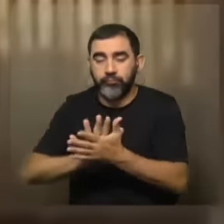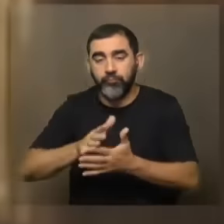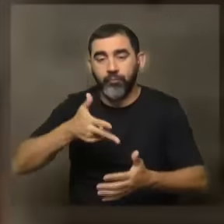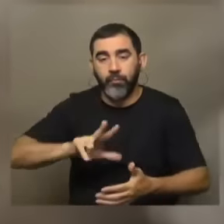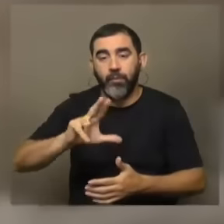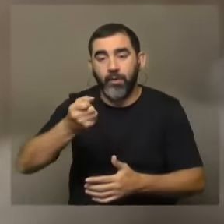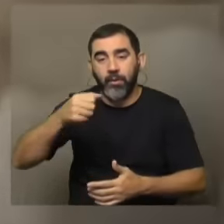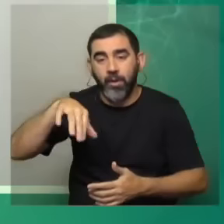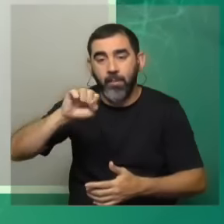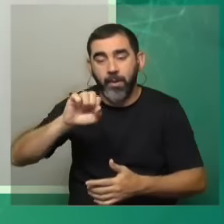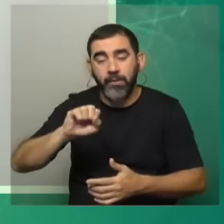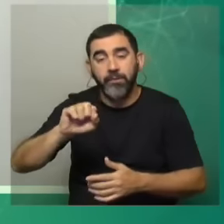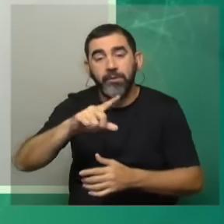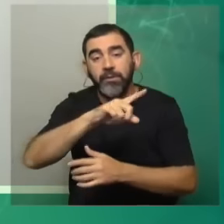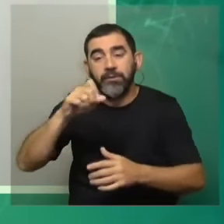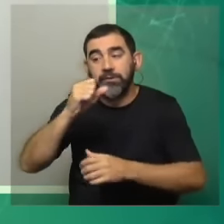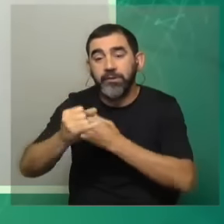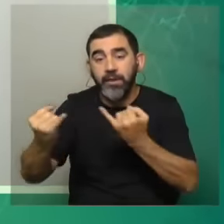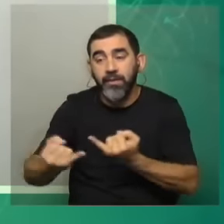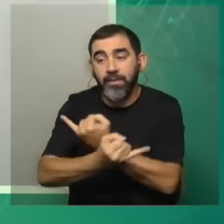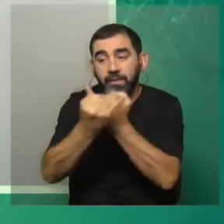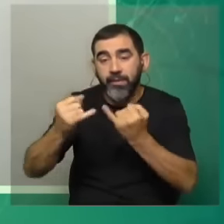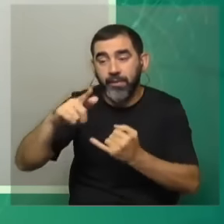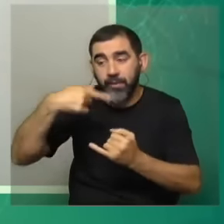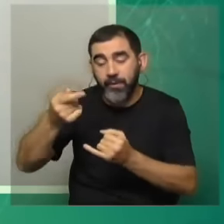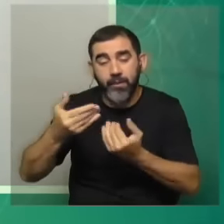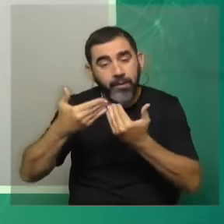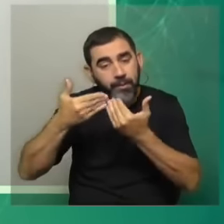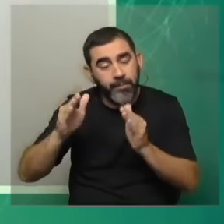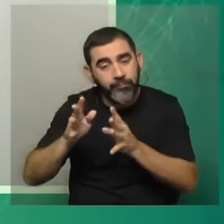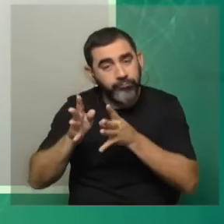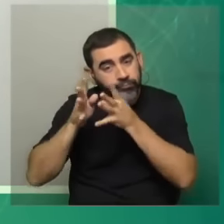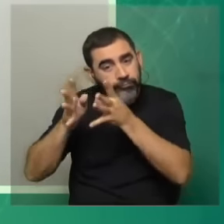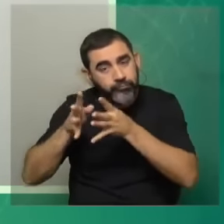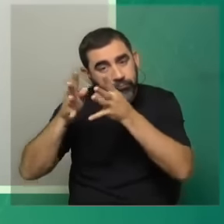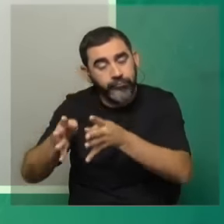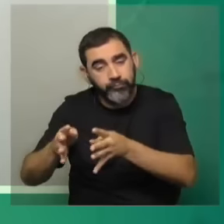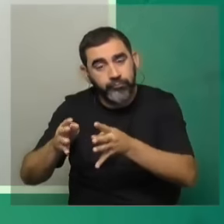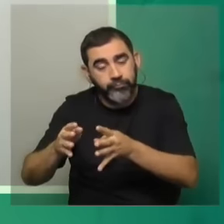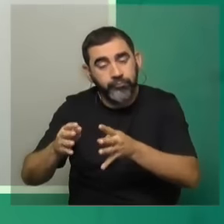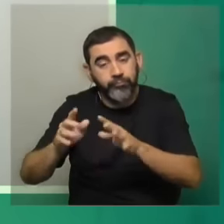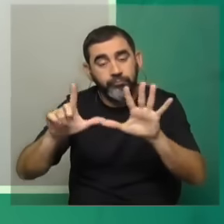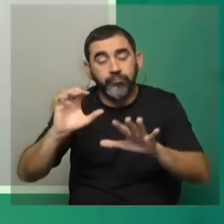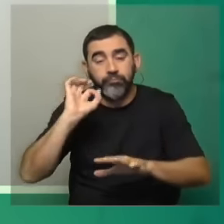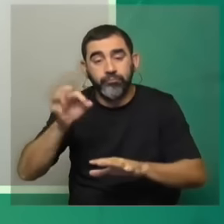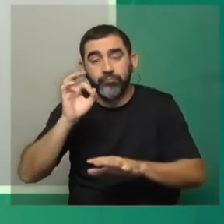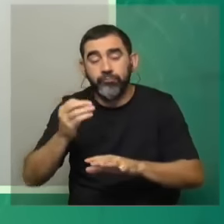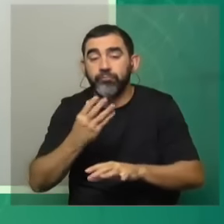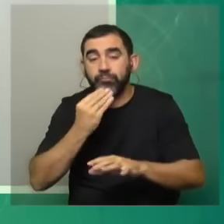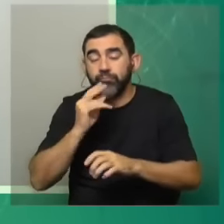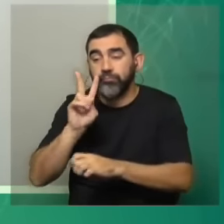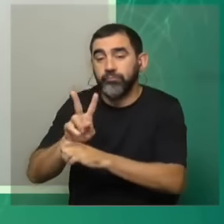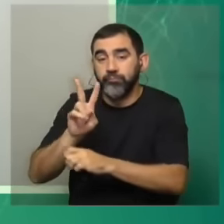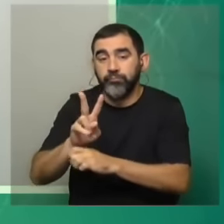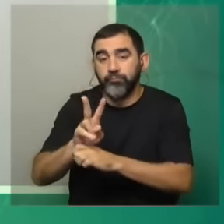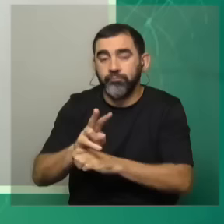re día después de que comenzó eh el ataque del jamás al cual Israel salió a defenderse